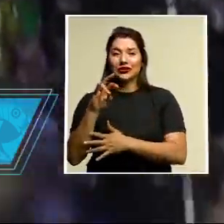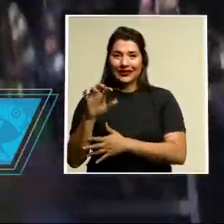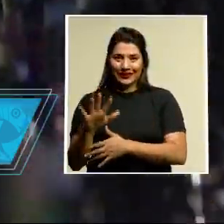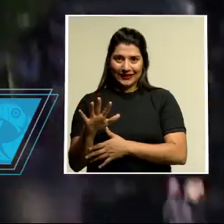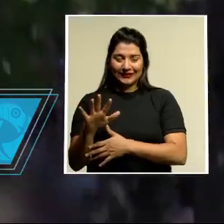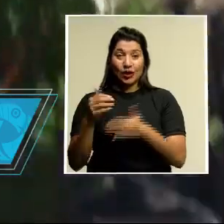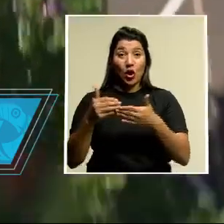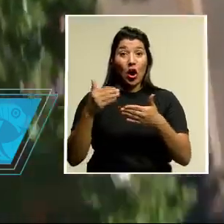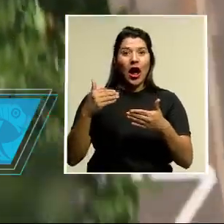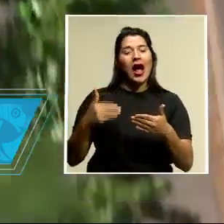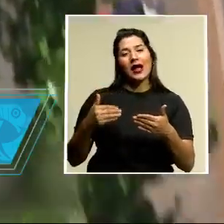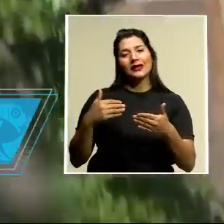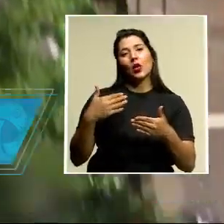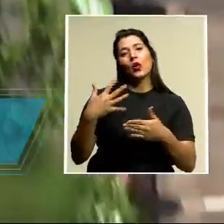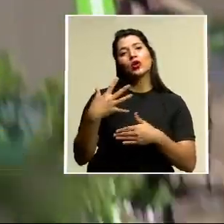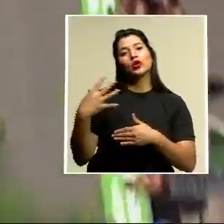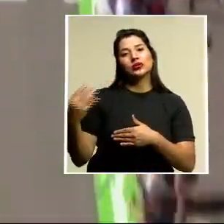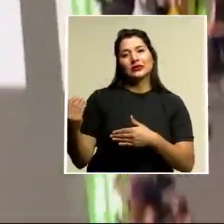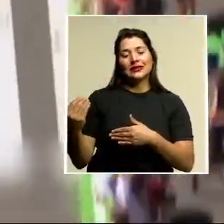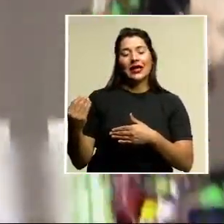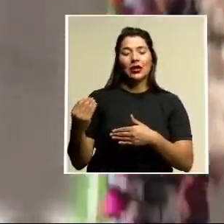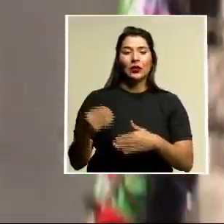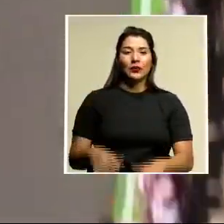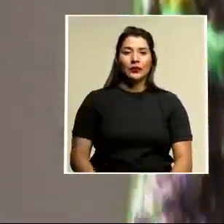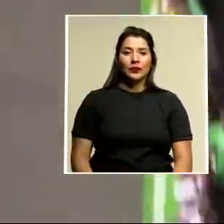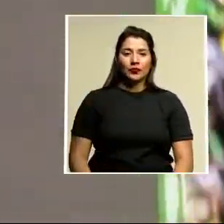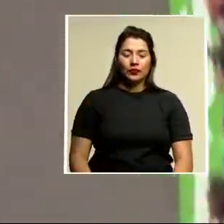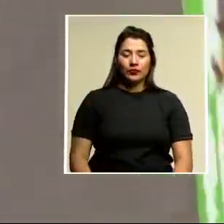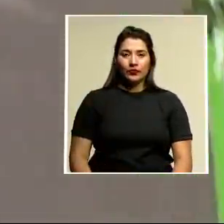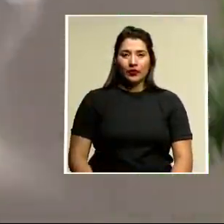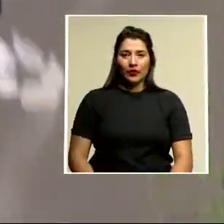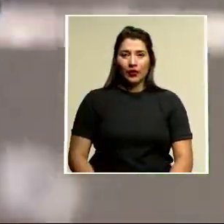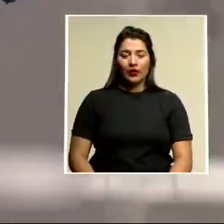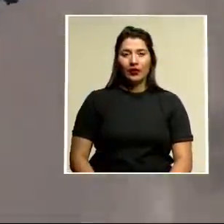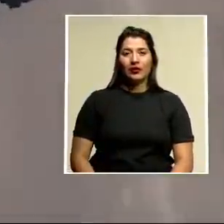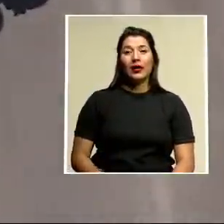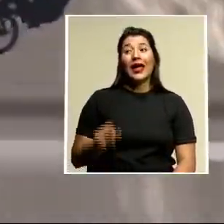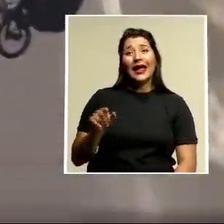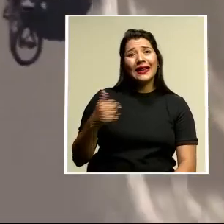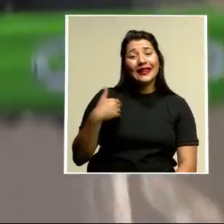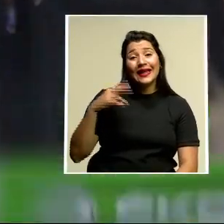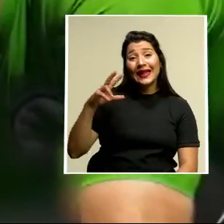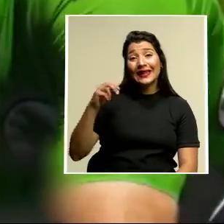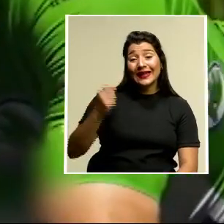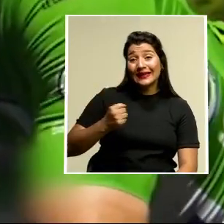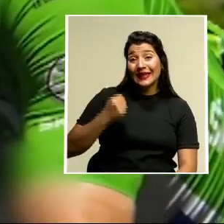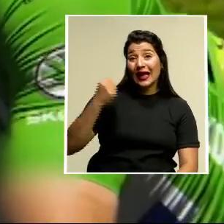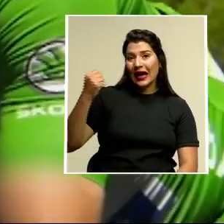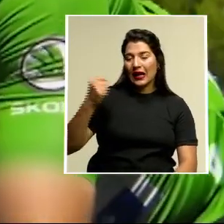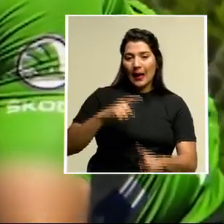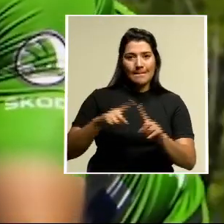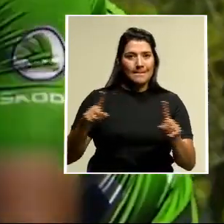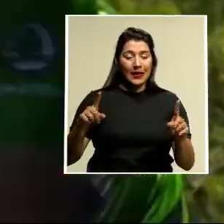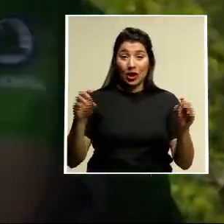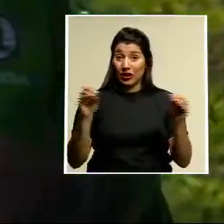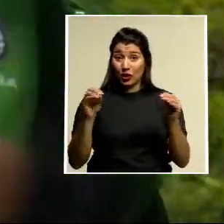Rica debutará ante Guadalupe el lunes, luego jugará ante Surinam y cerrará fase de grupos contra Jamaica.